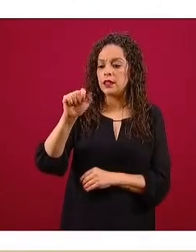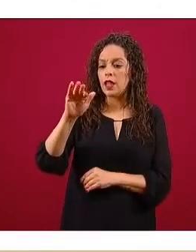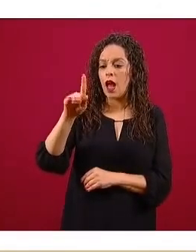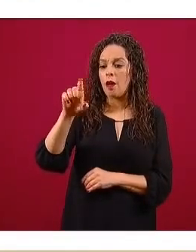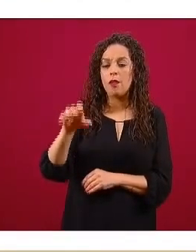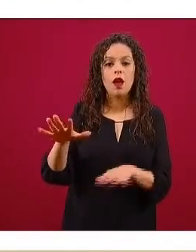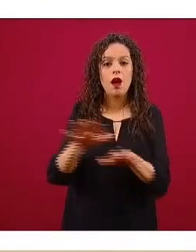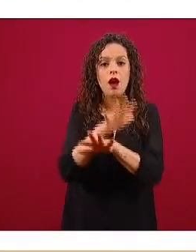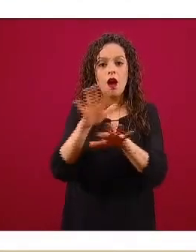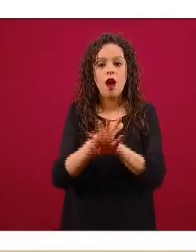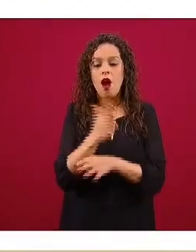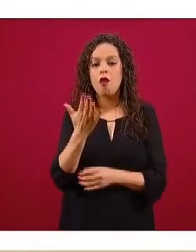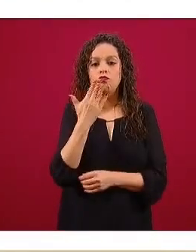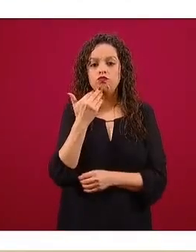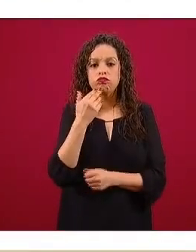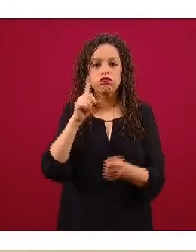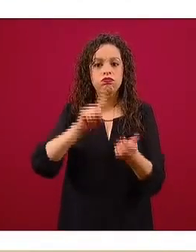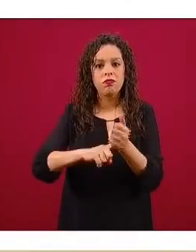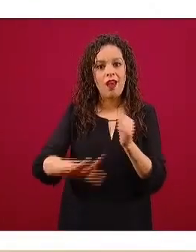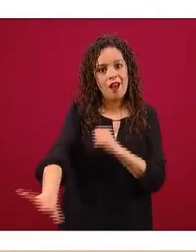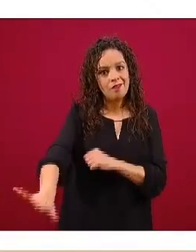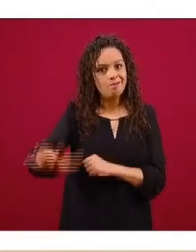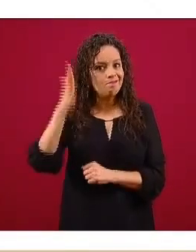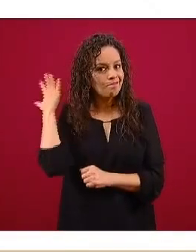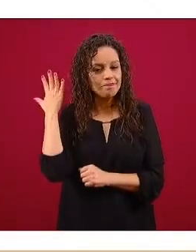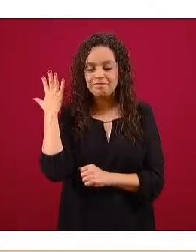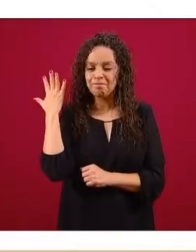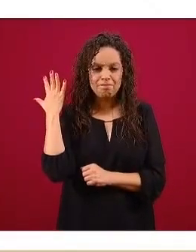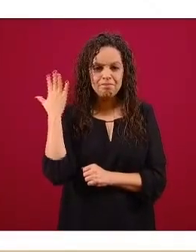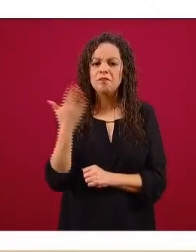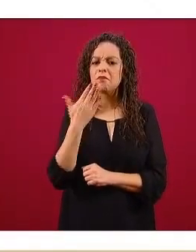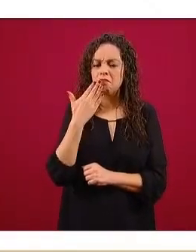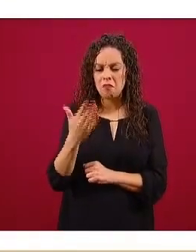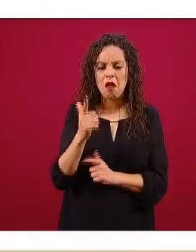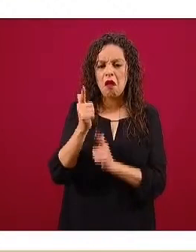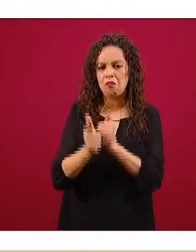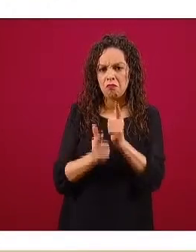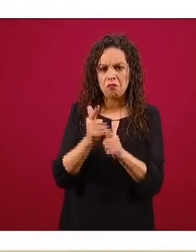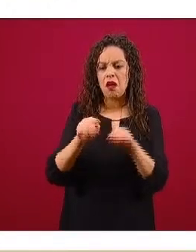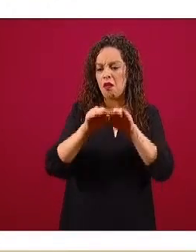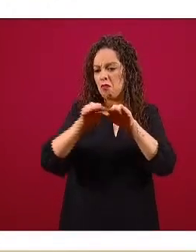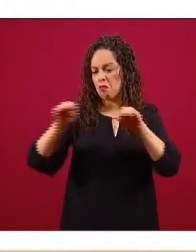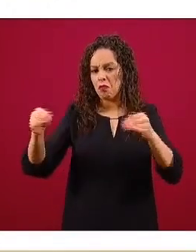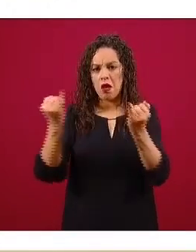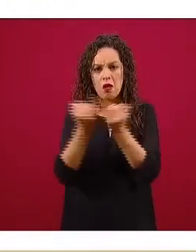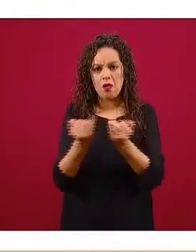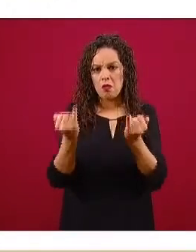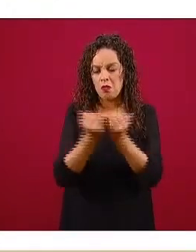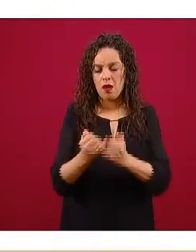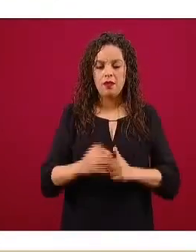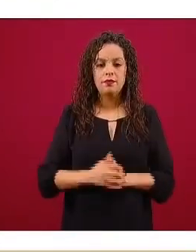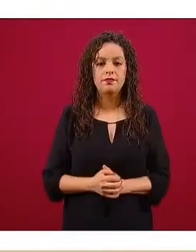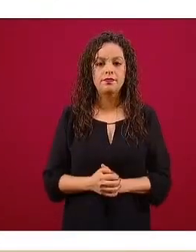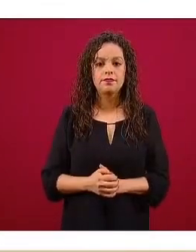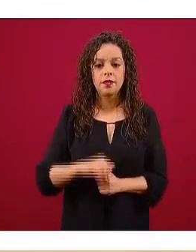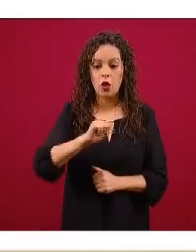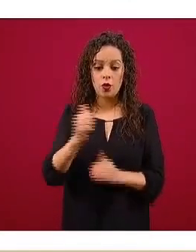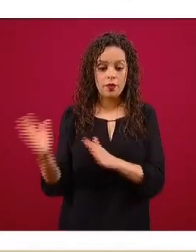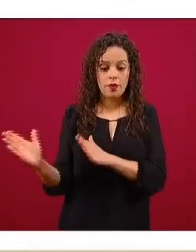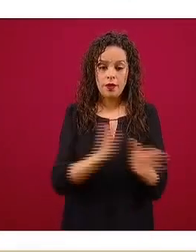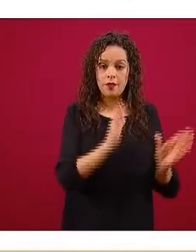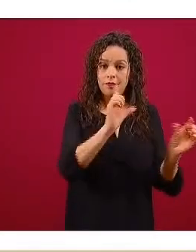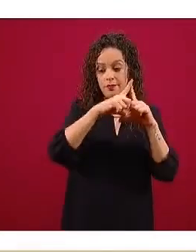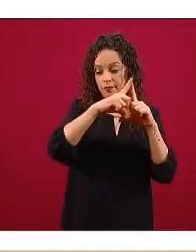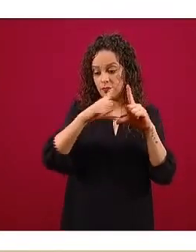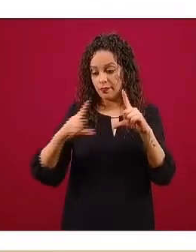cambio importante en la velocidad, vamos a estar dando seguimiento también a este punto. En la siguiente